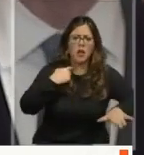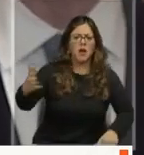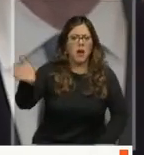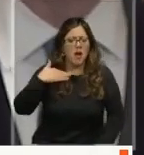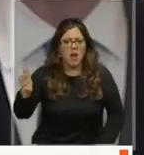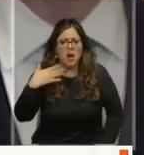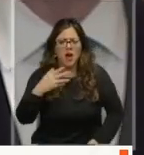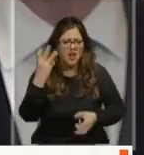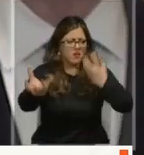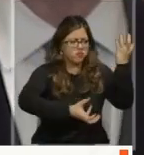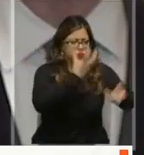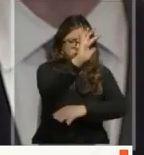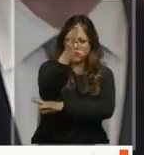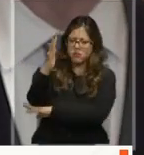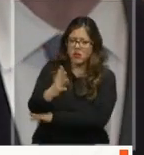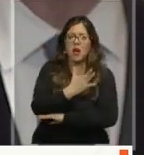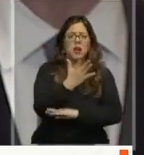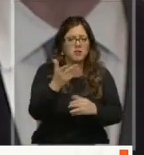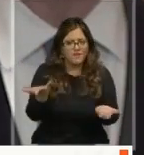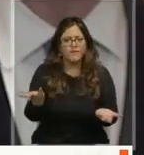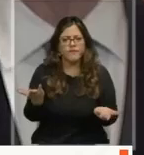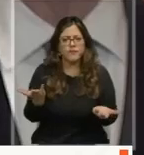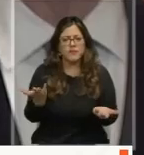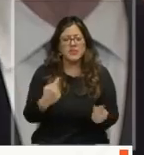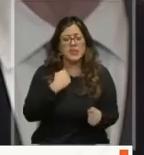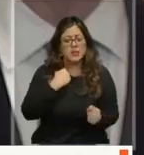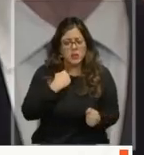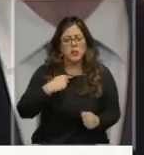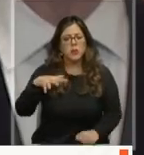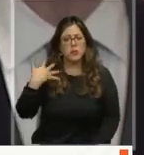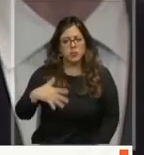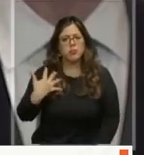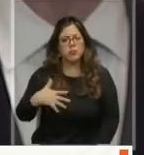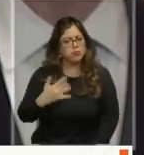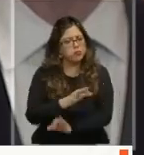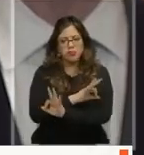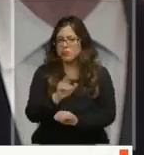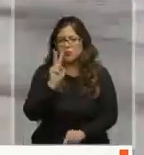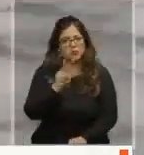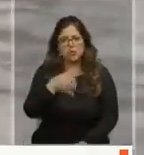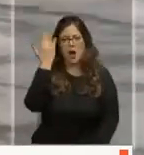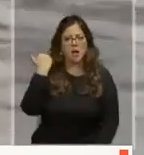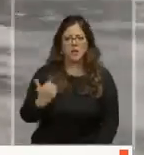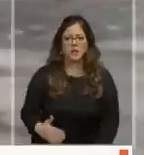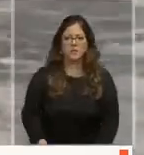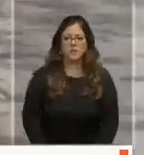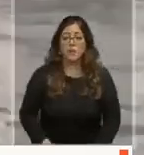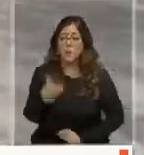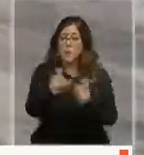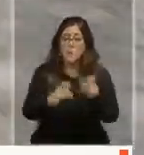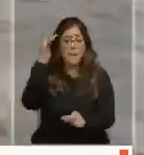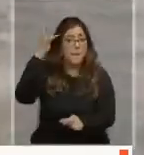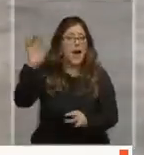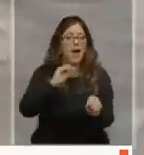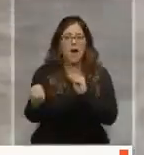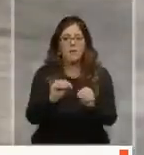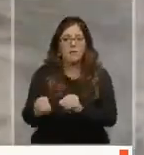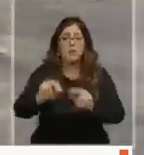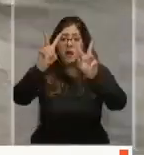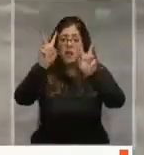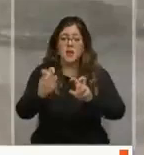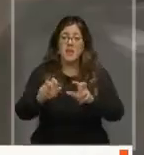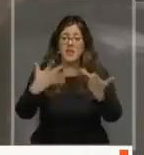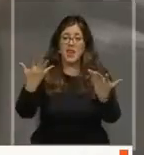e incendios forestales que han causado daños importantes como nunca antes vimos. Los expertos advierten que en el caso de